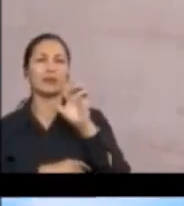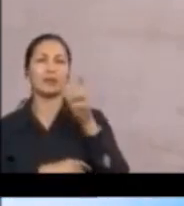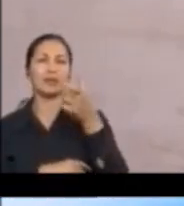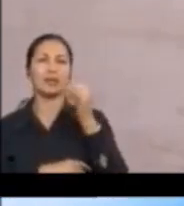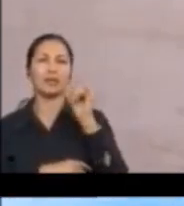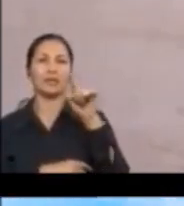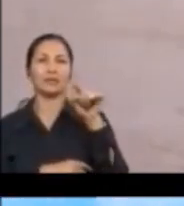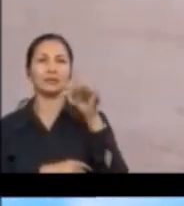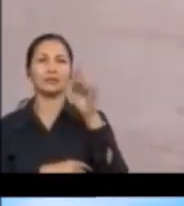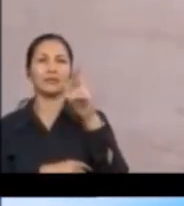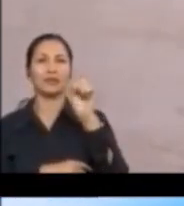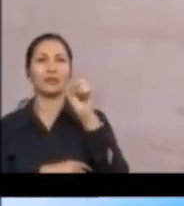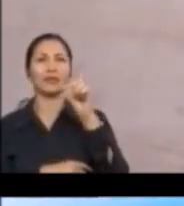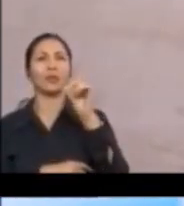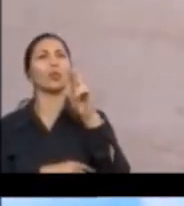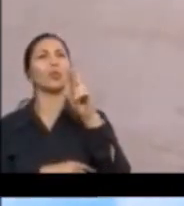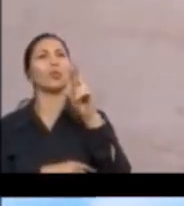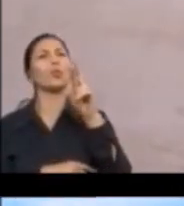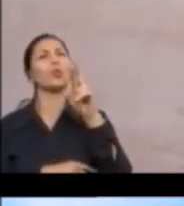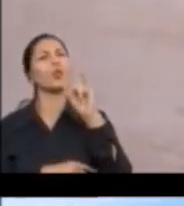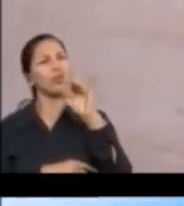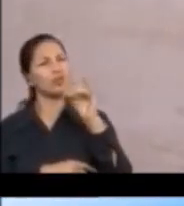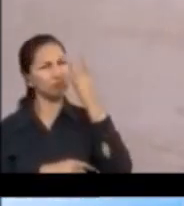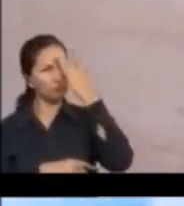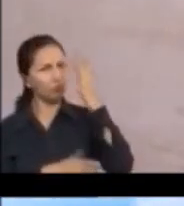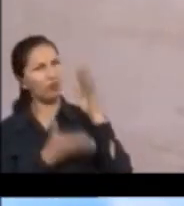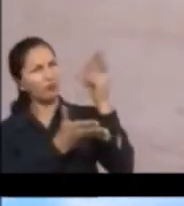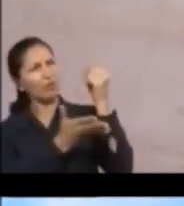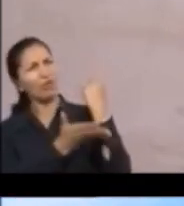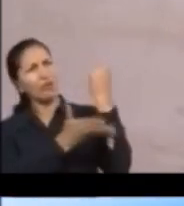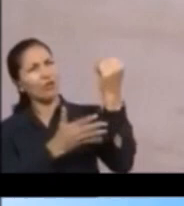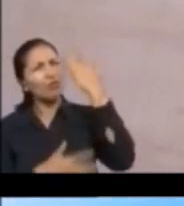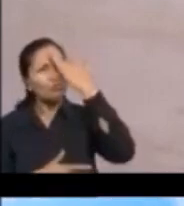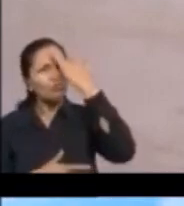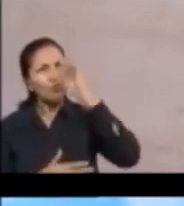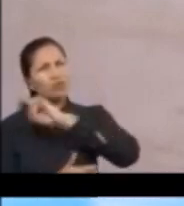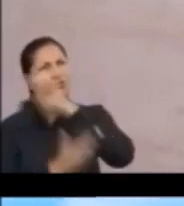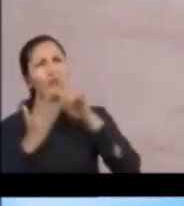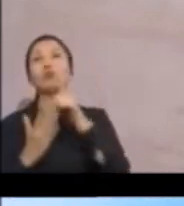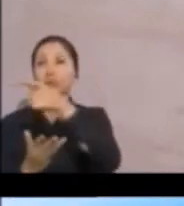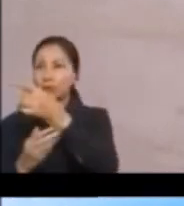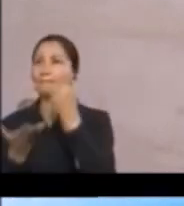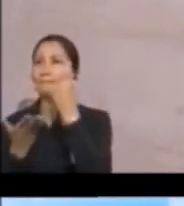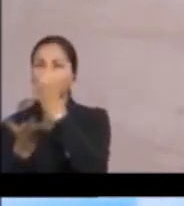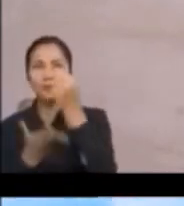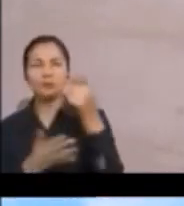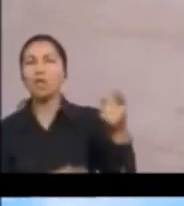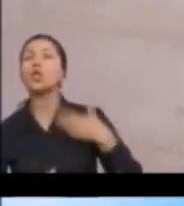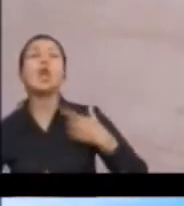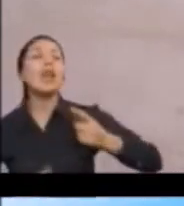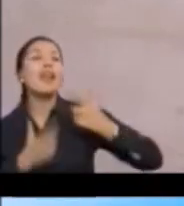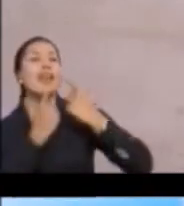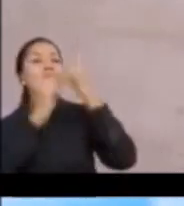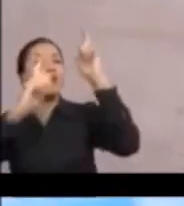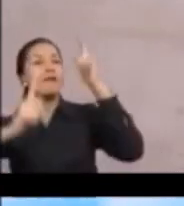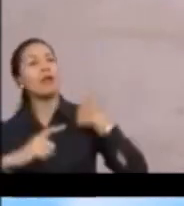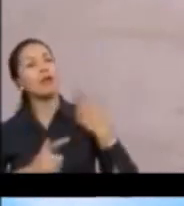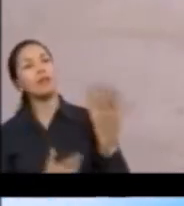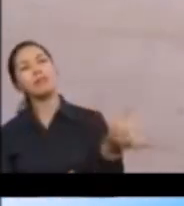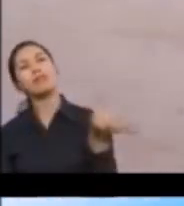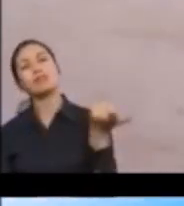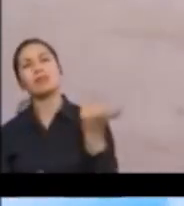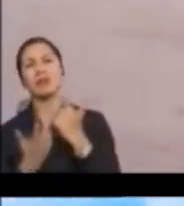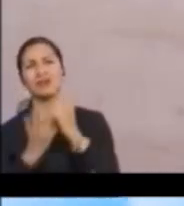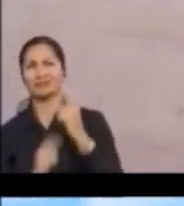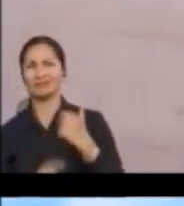la registraduría se le van a entregar. ¿A cuenta de qué y por qué? Y porque no tienen monto como el resto de las entidades. Esto en vísperas